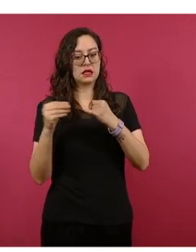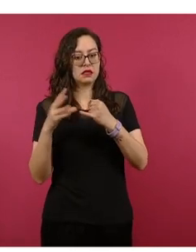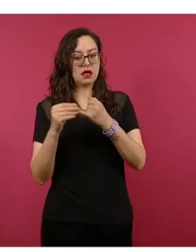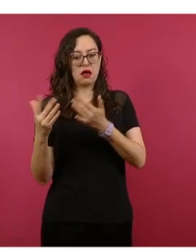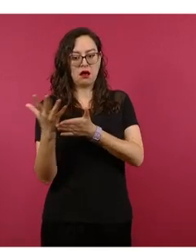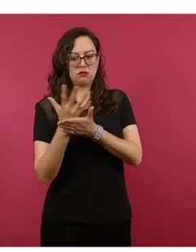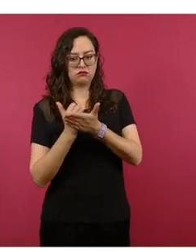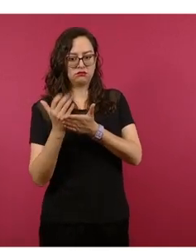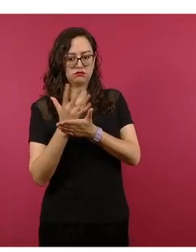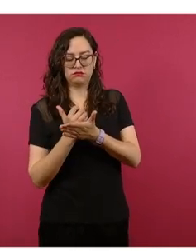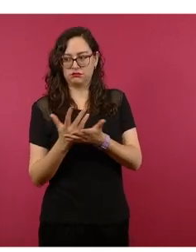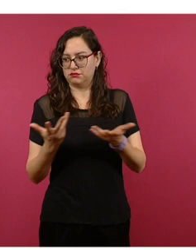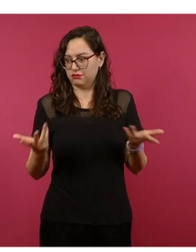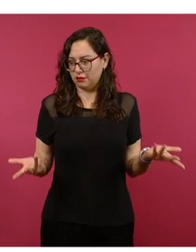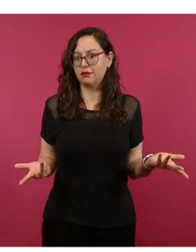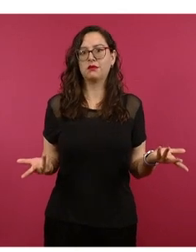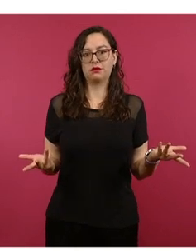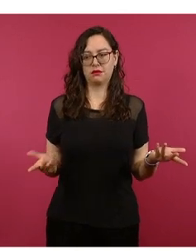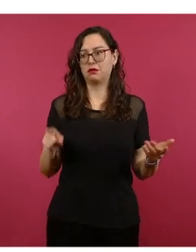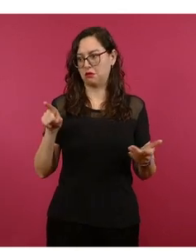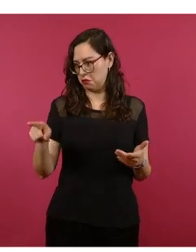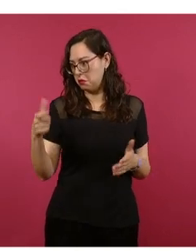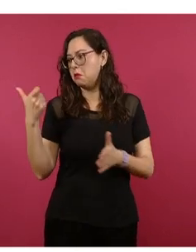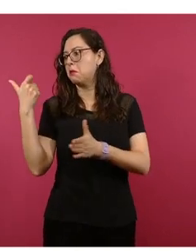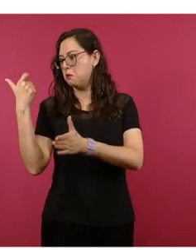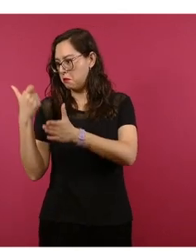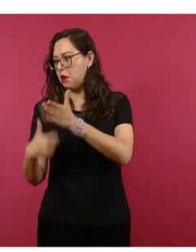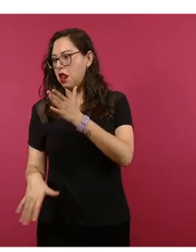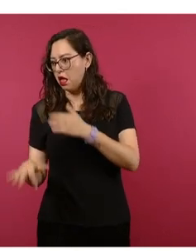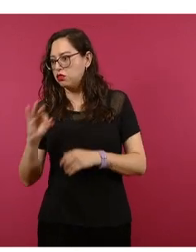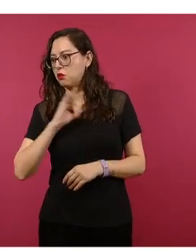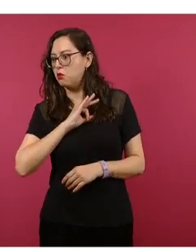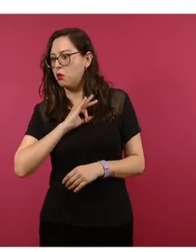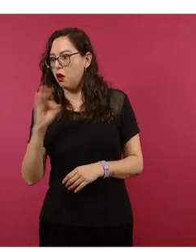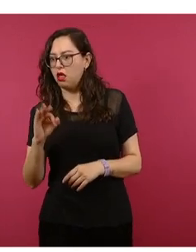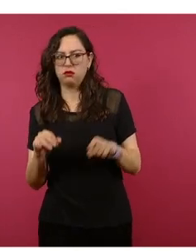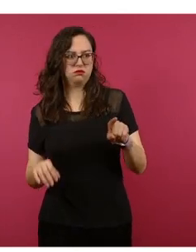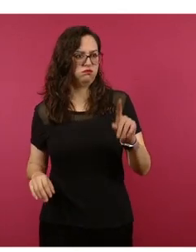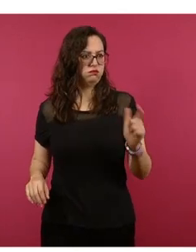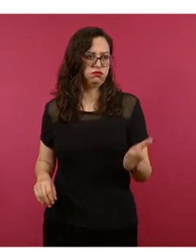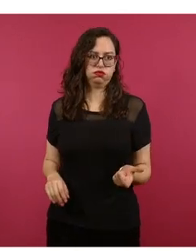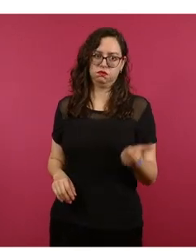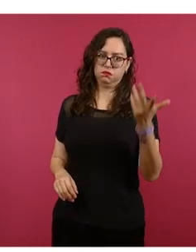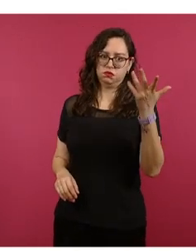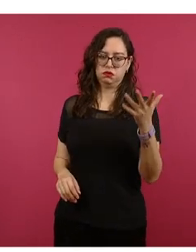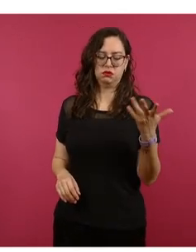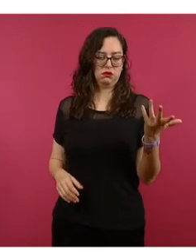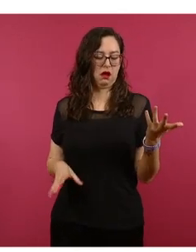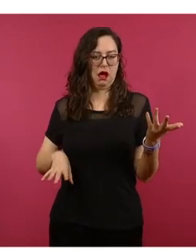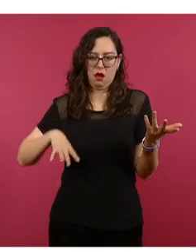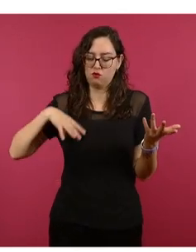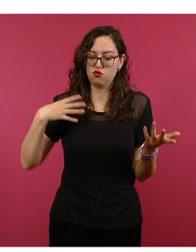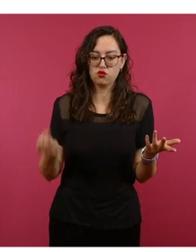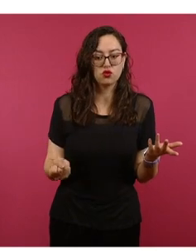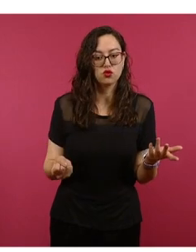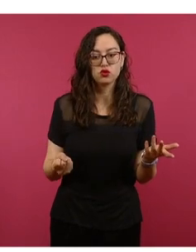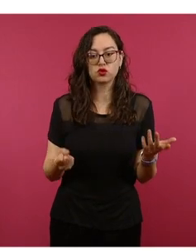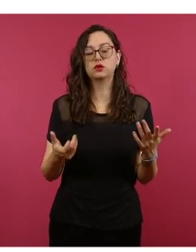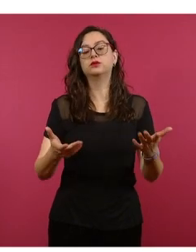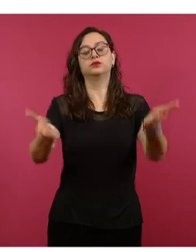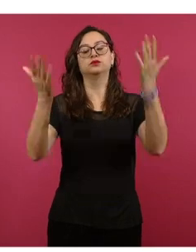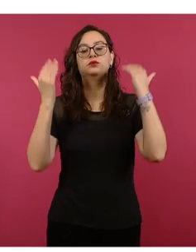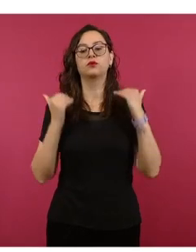sucediendo ahí en Nuevo León, sobre todo en la zona metropolitana. Y, por ejemplo, en el caso de la gasolina premium, entre las más